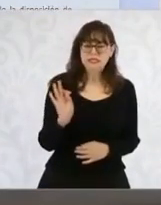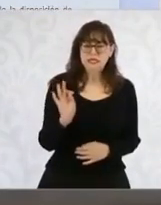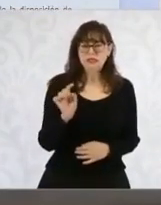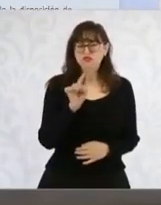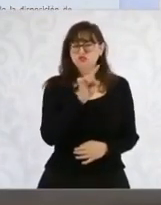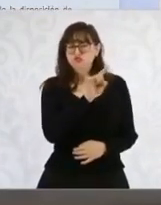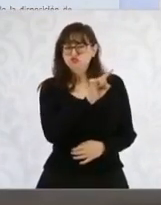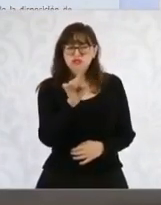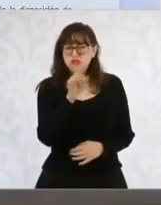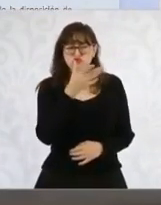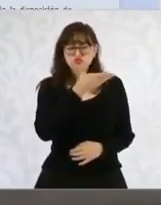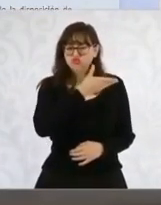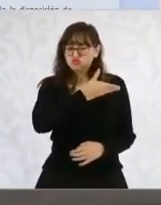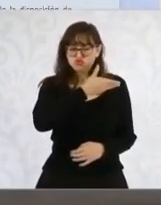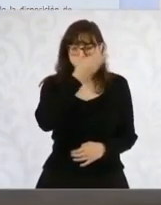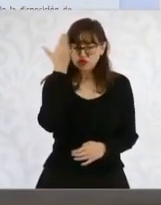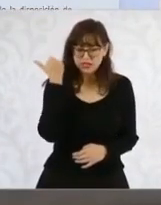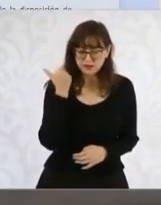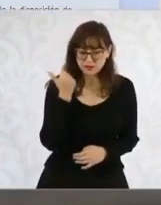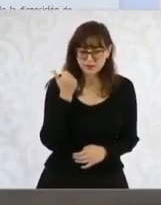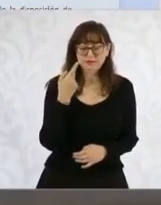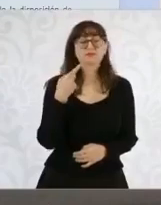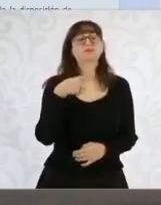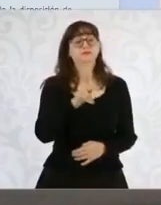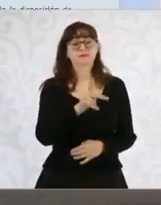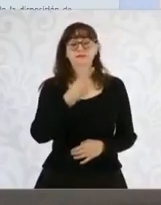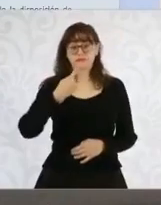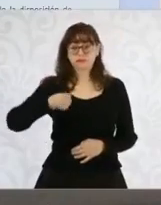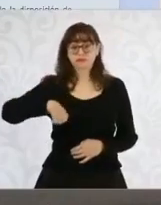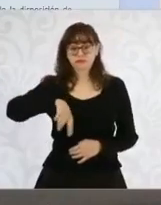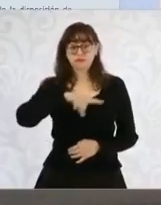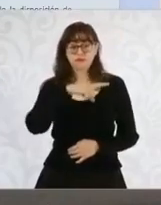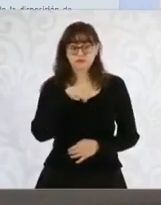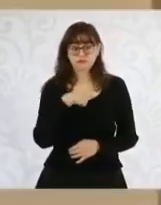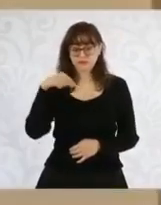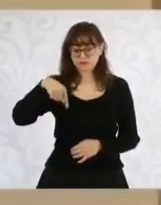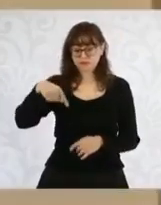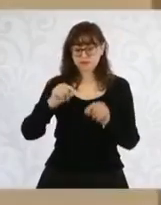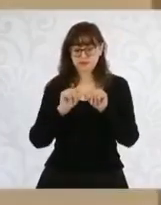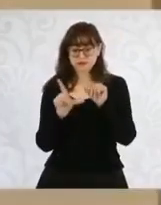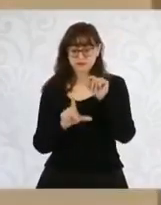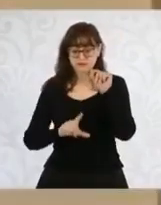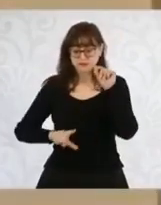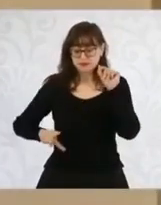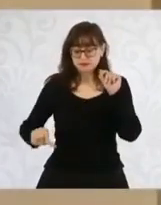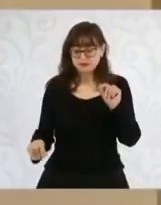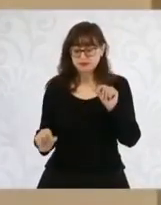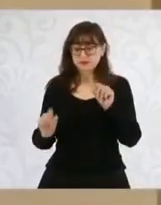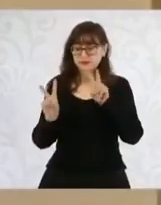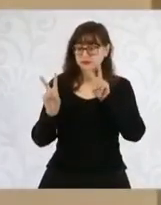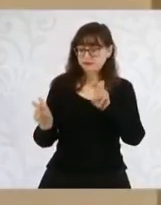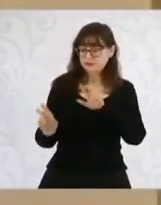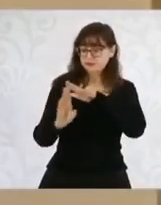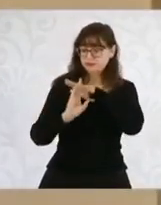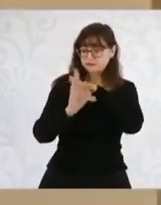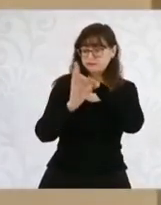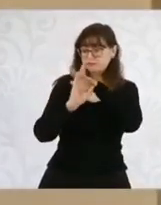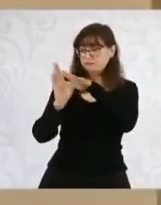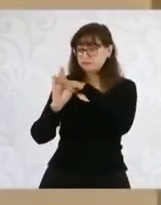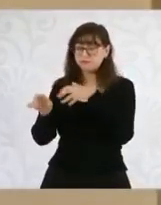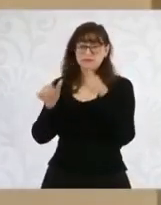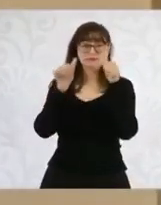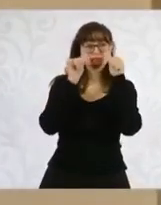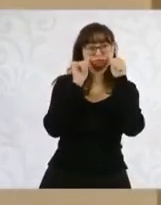desarrollado una política integral de a las personas migrantes de diferentes lugares del mundo que